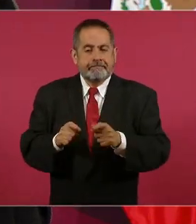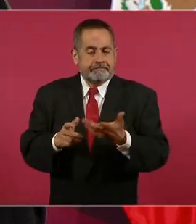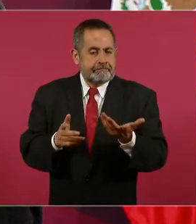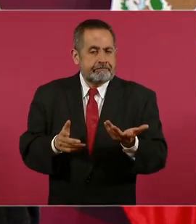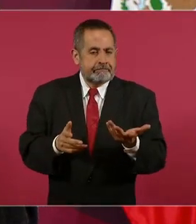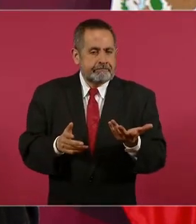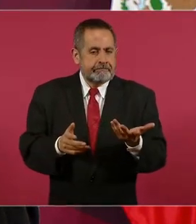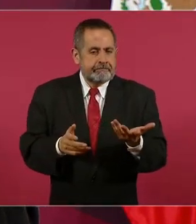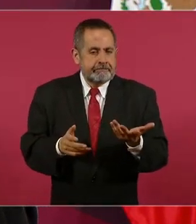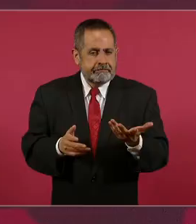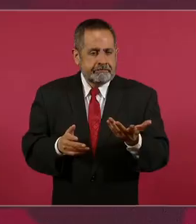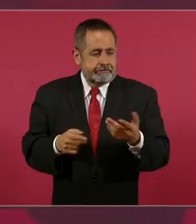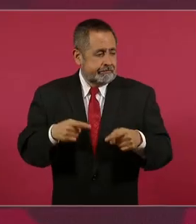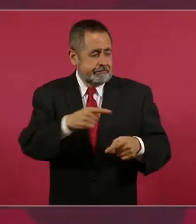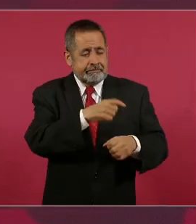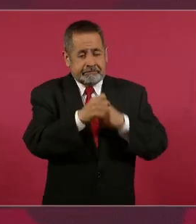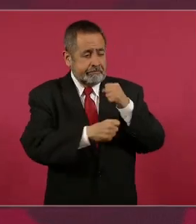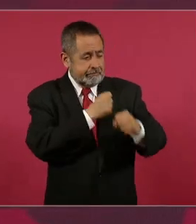desmontar